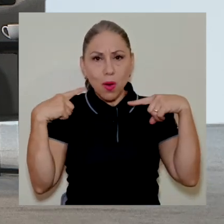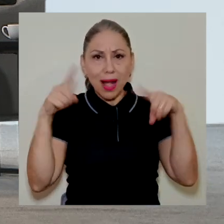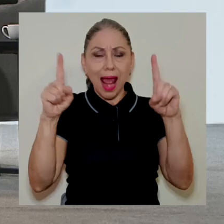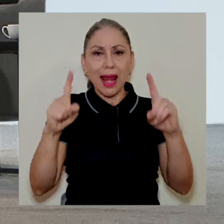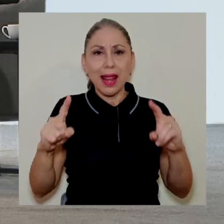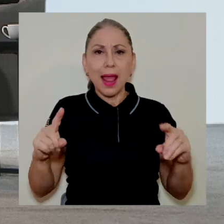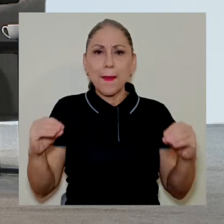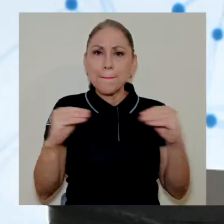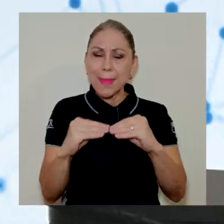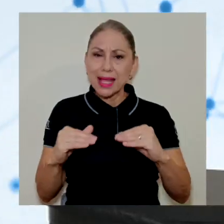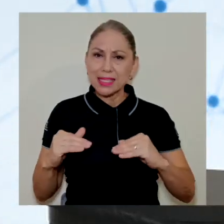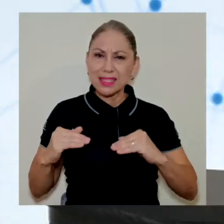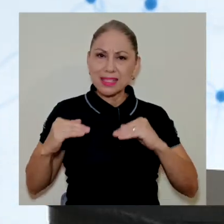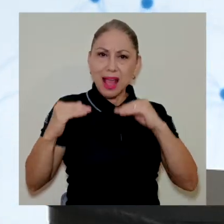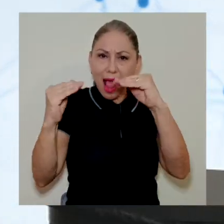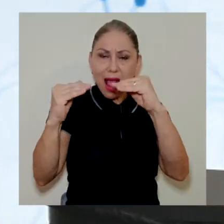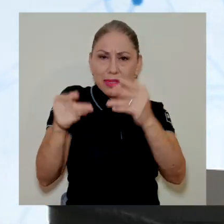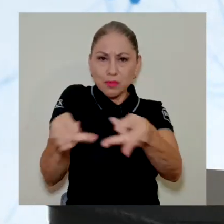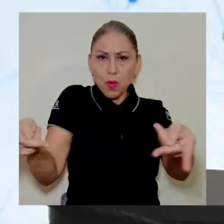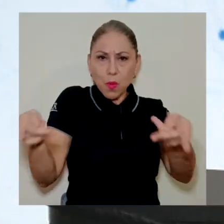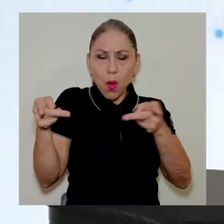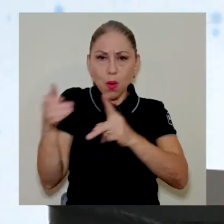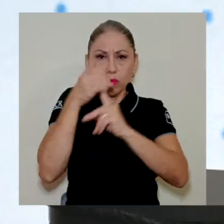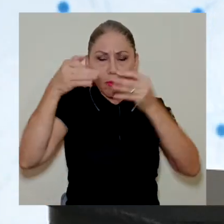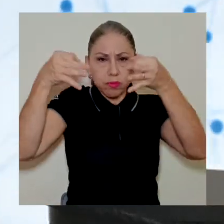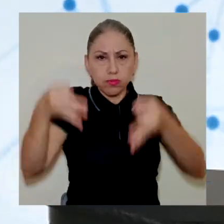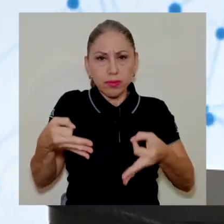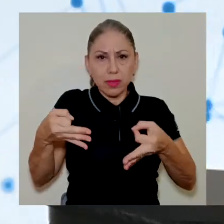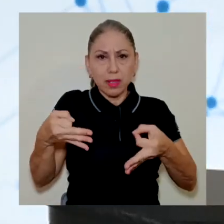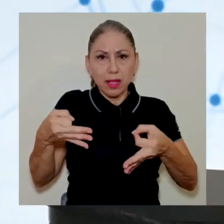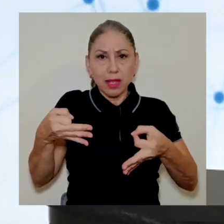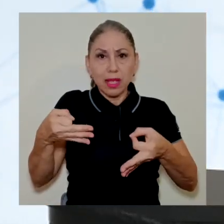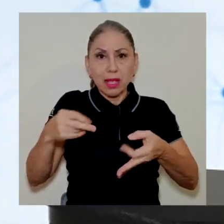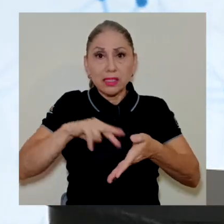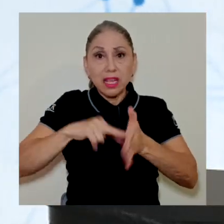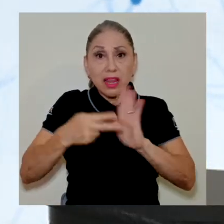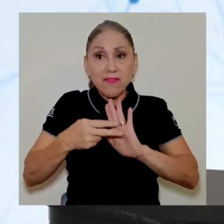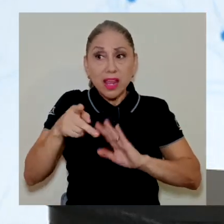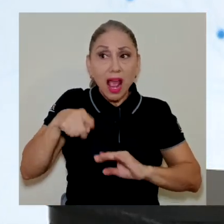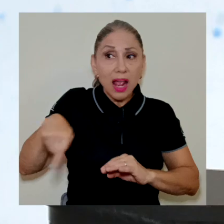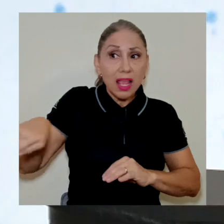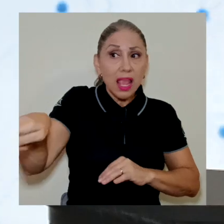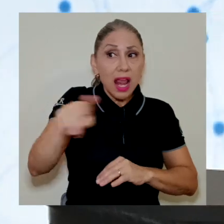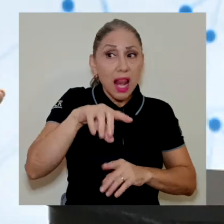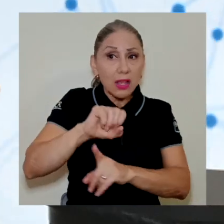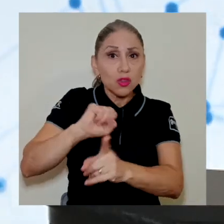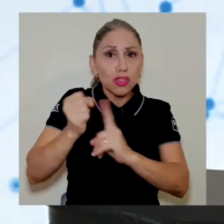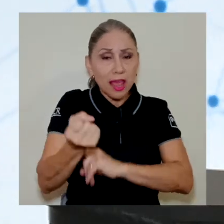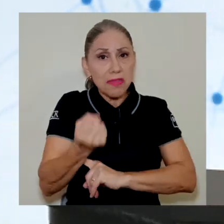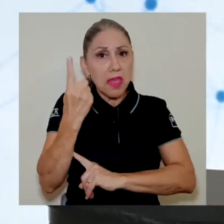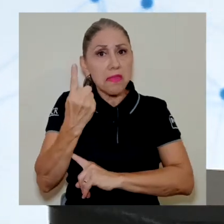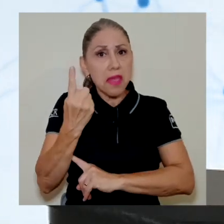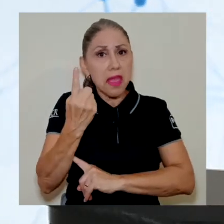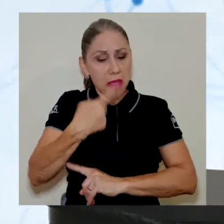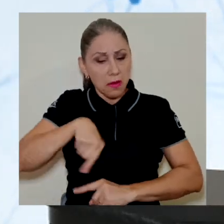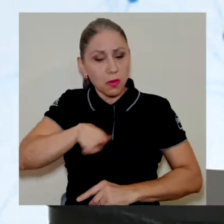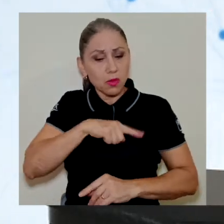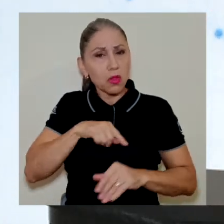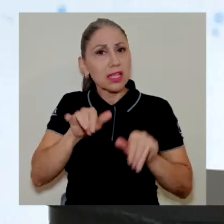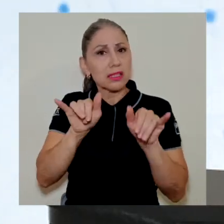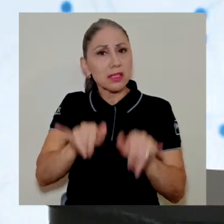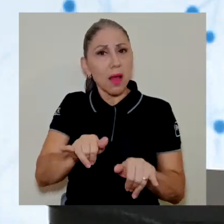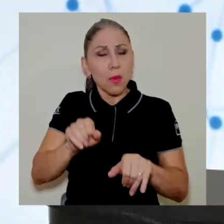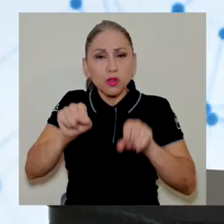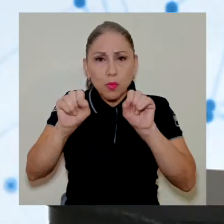los máximos puestos de toma de decisiones, lo que le dice a la sociedad es que que